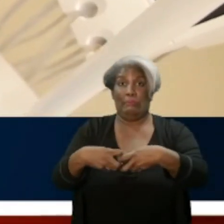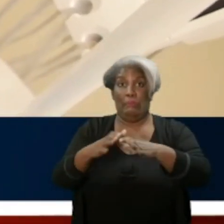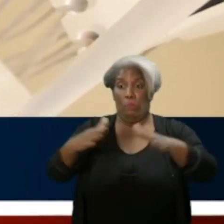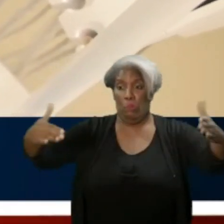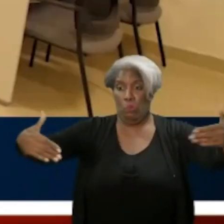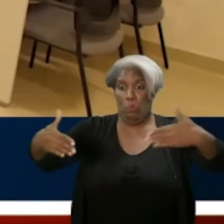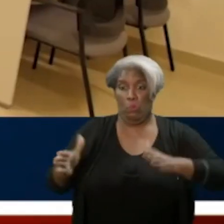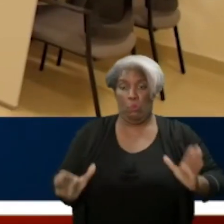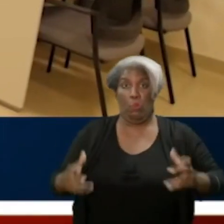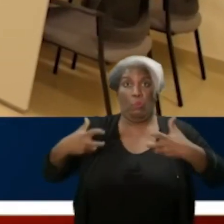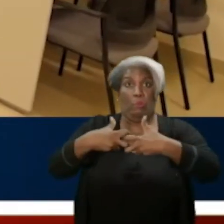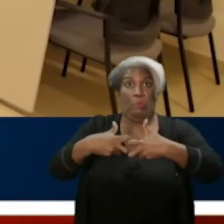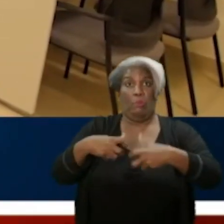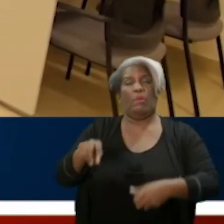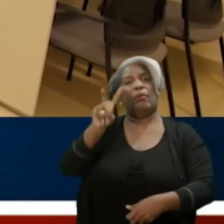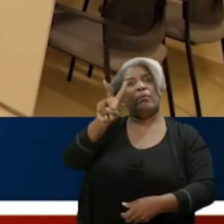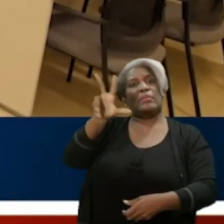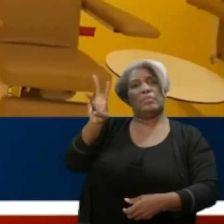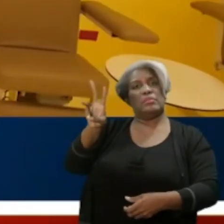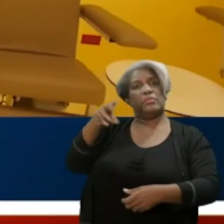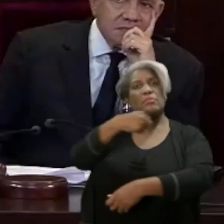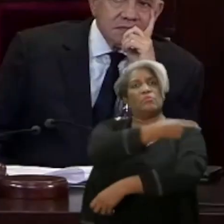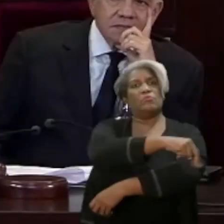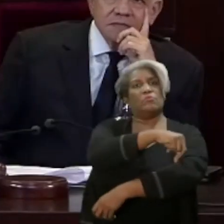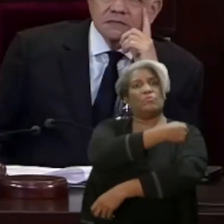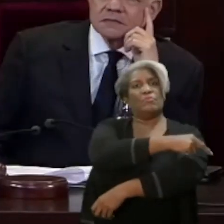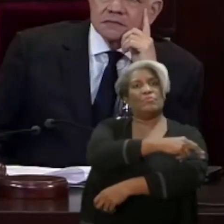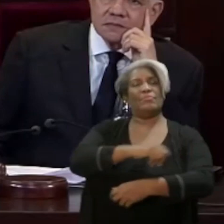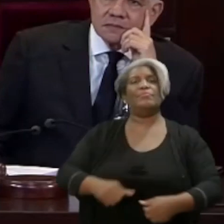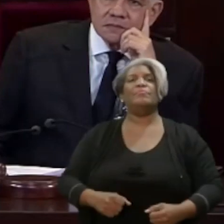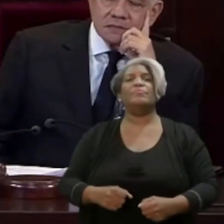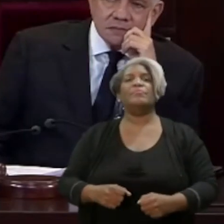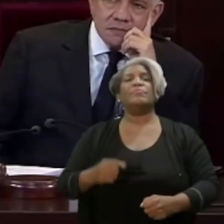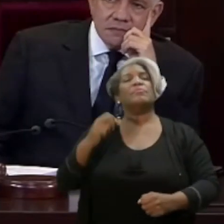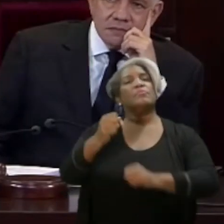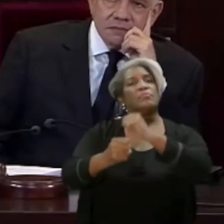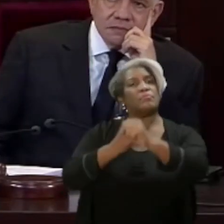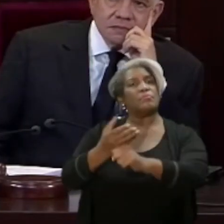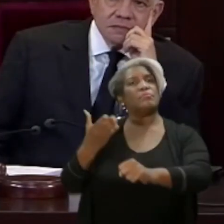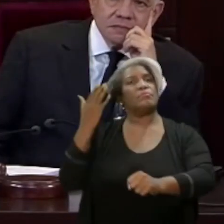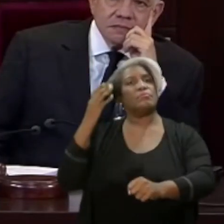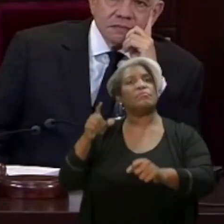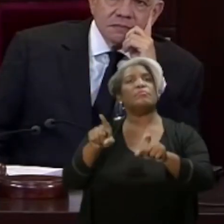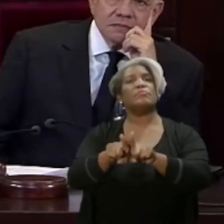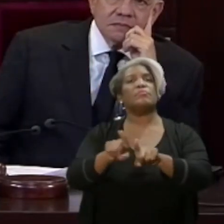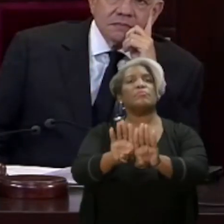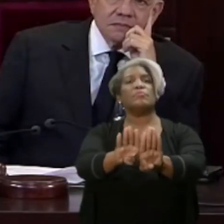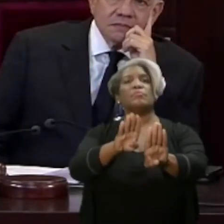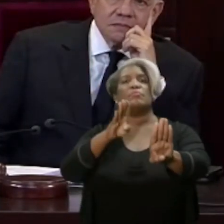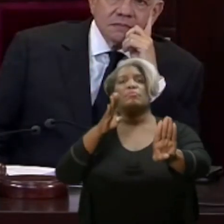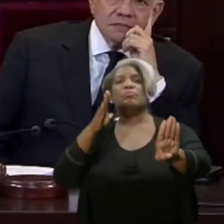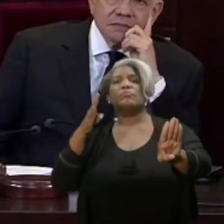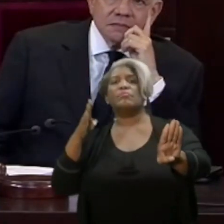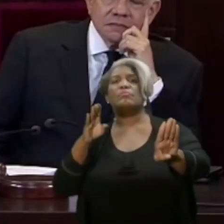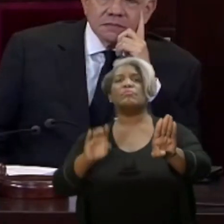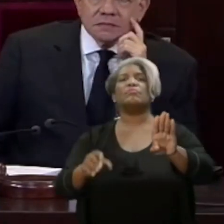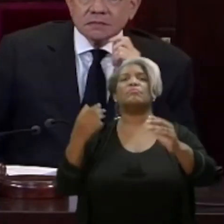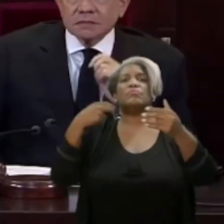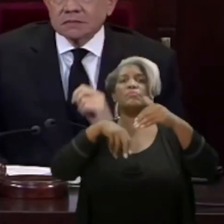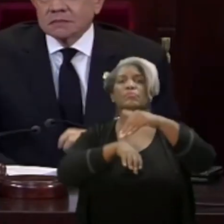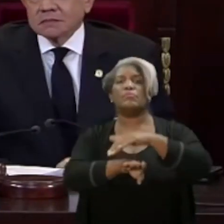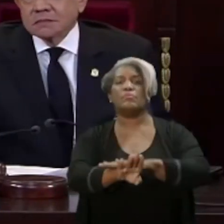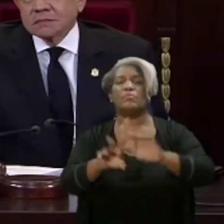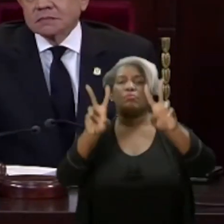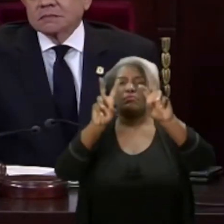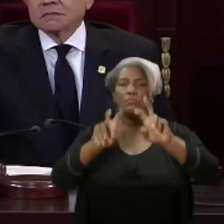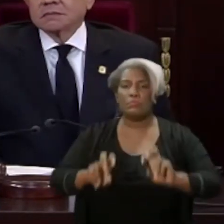para 26 centros hospitalarios. En este último año también se produjo la apertura del edificio de consultas ambulatorias del